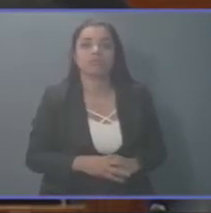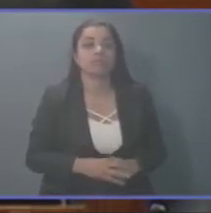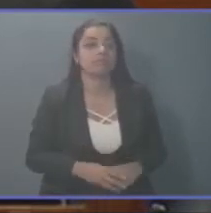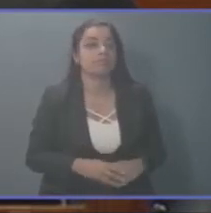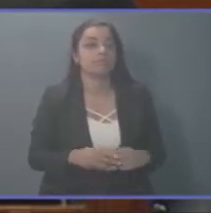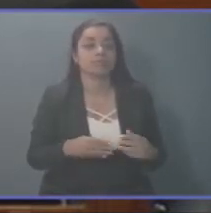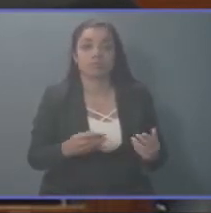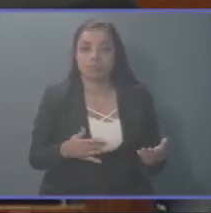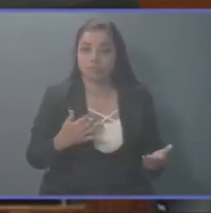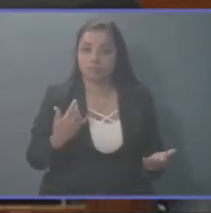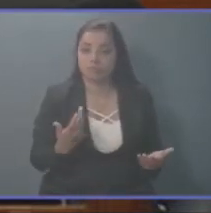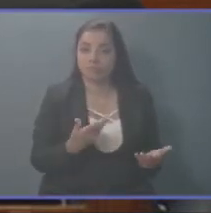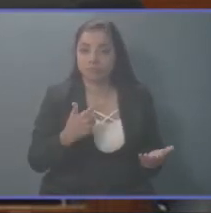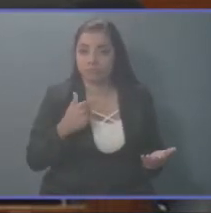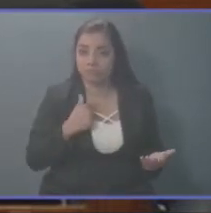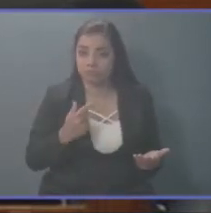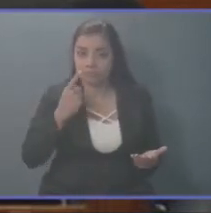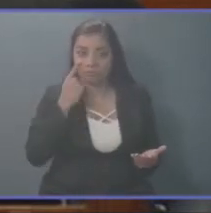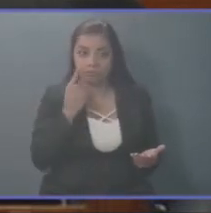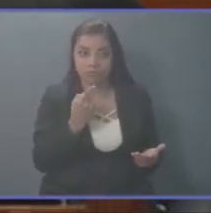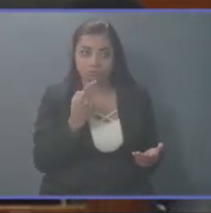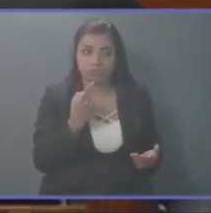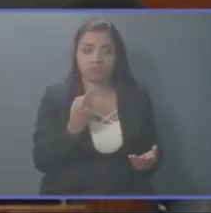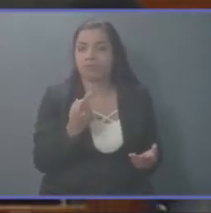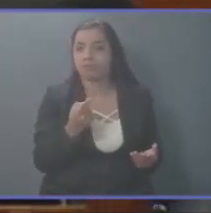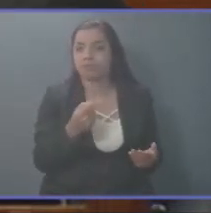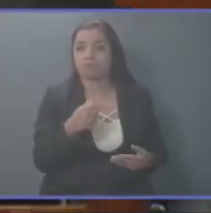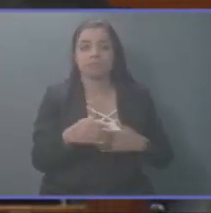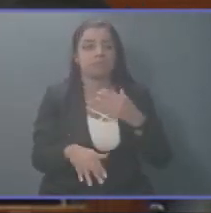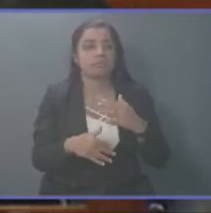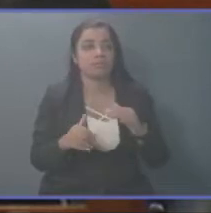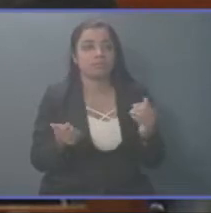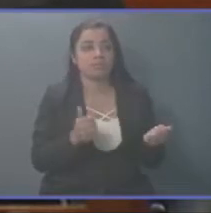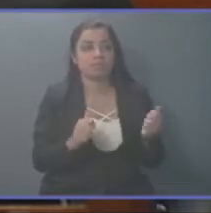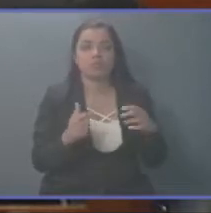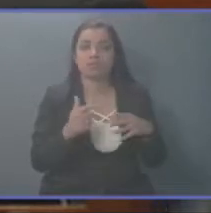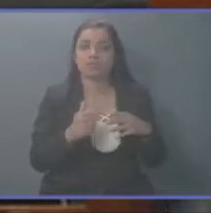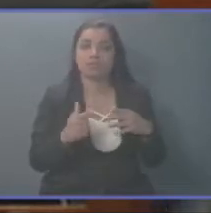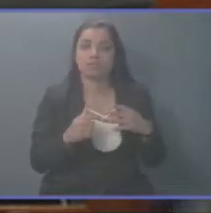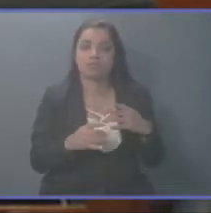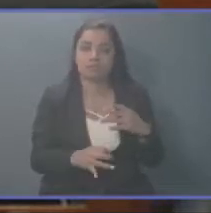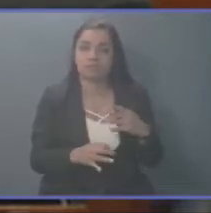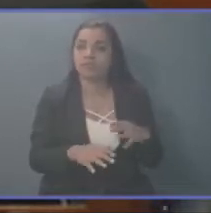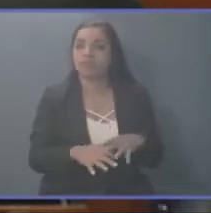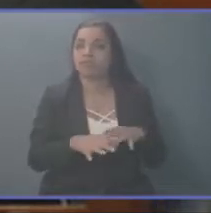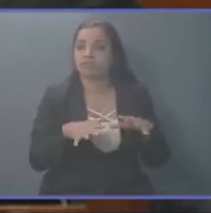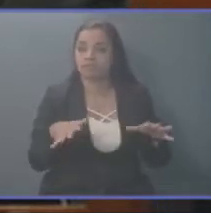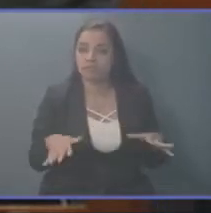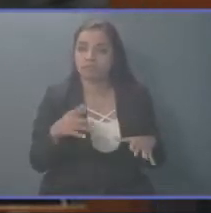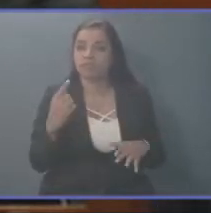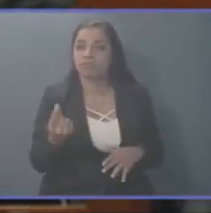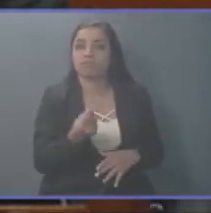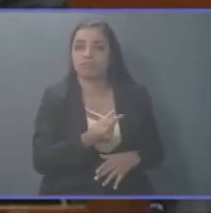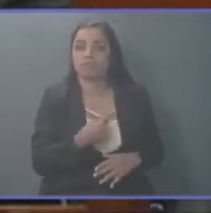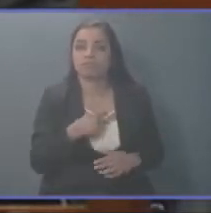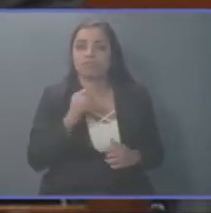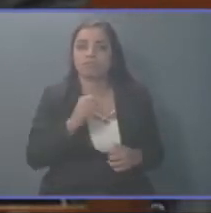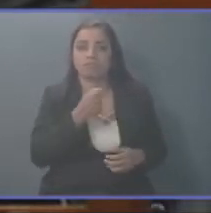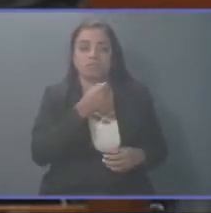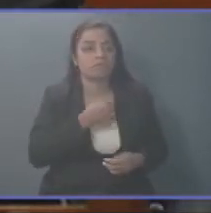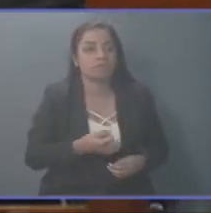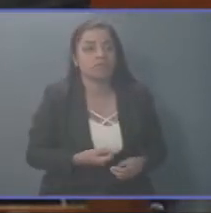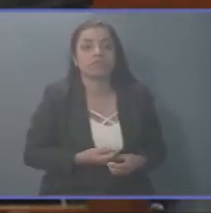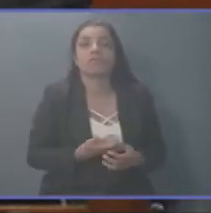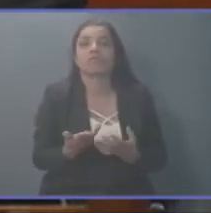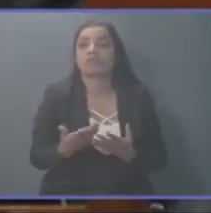Y aquí sí vemos la designación o denominación de tales personas, les puedo asegurar